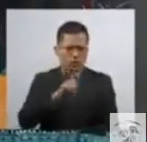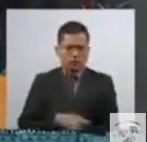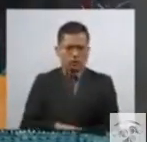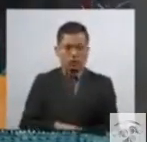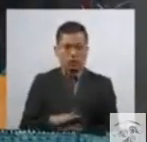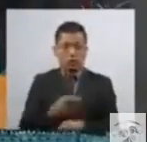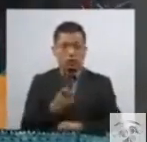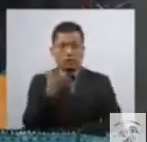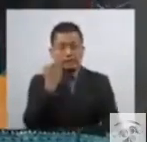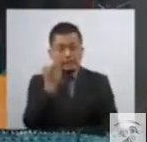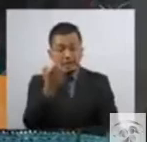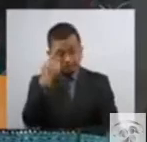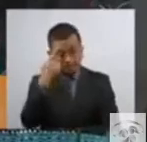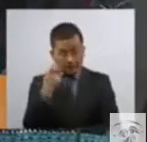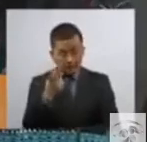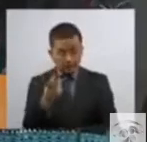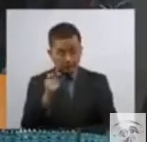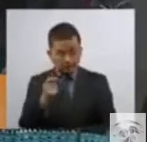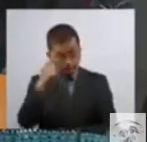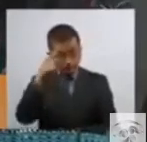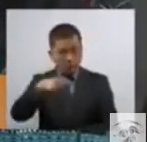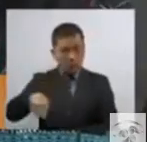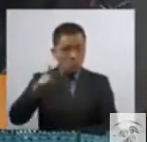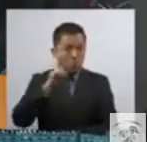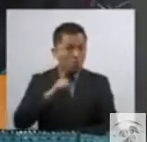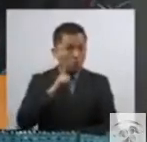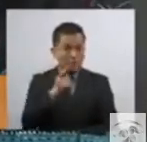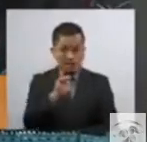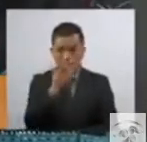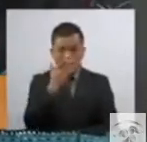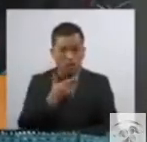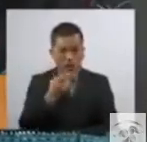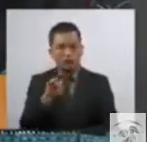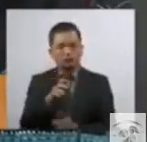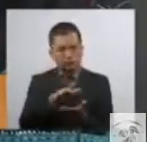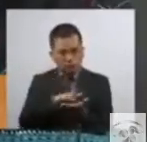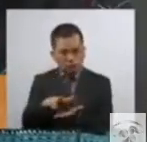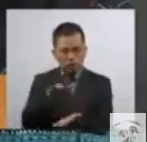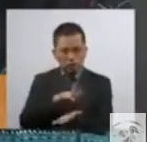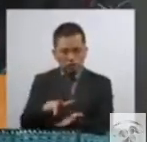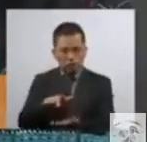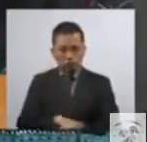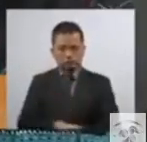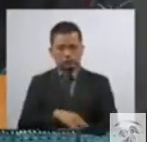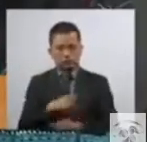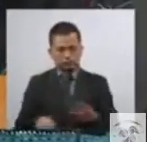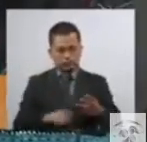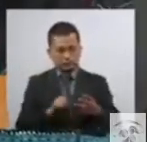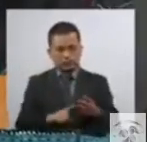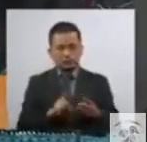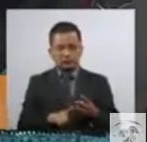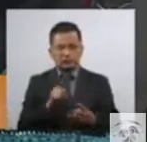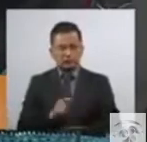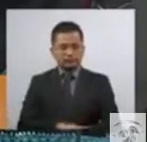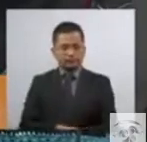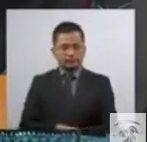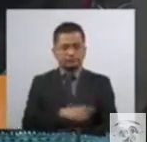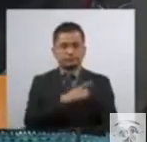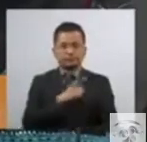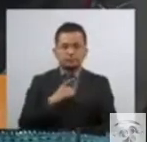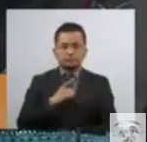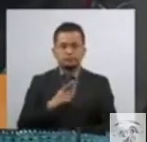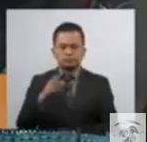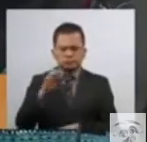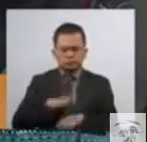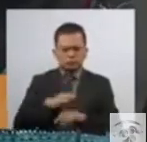recursos. Y la tercera medida de esta estrategia tiene que ver con generar estudios e investigación para conocer el impacto